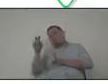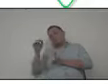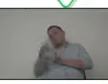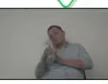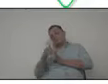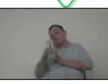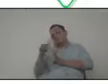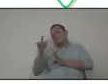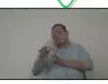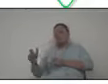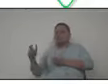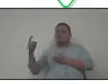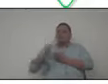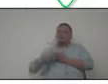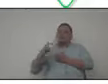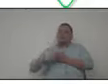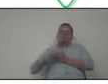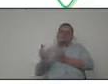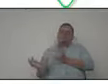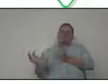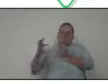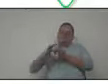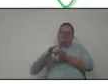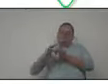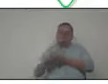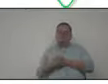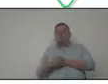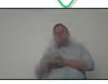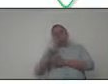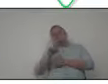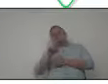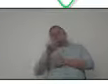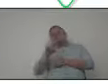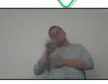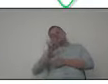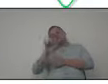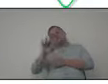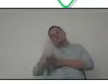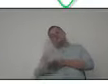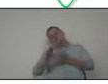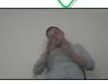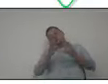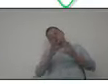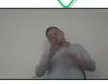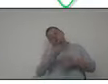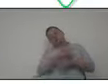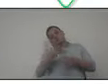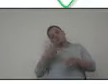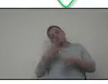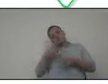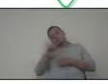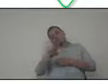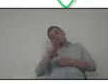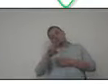177.007 habitantes, con un 62% en el subsidiado. Total de departamento